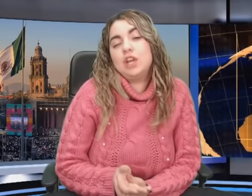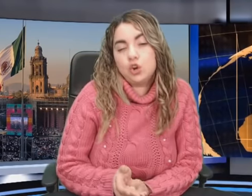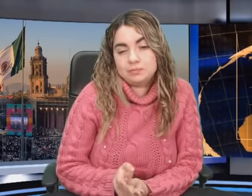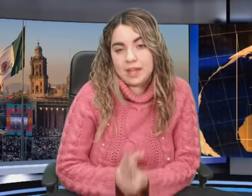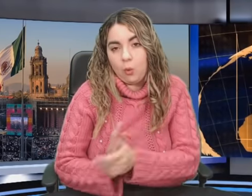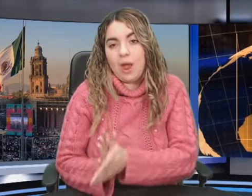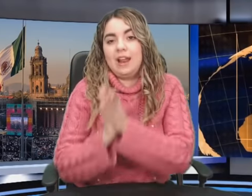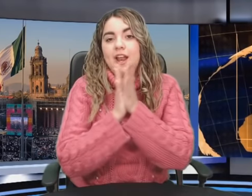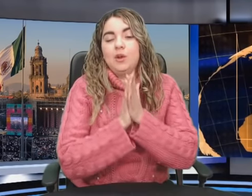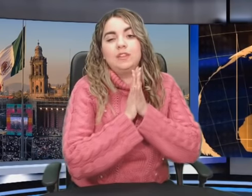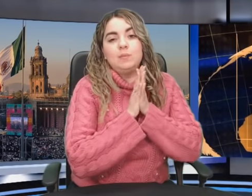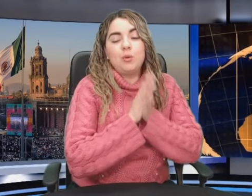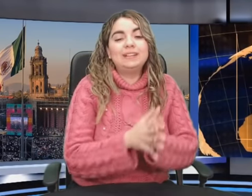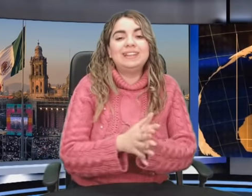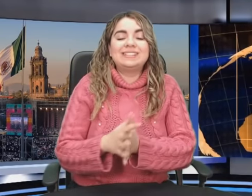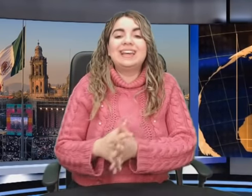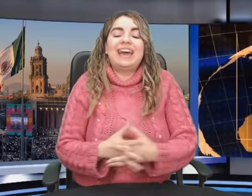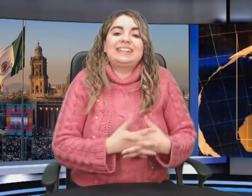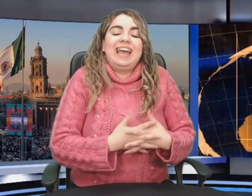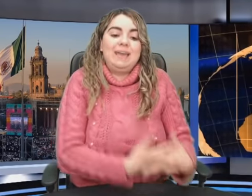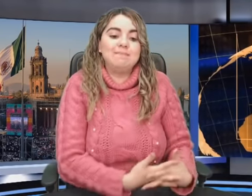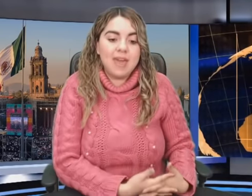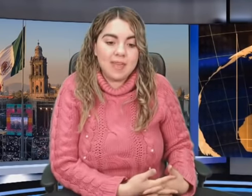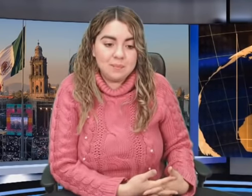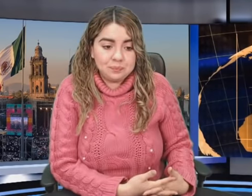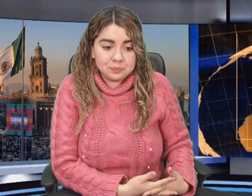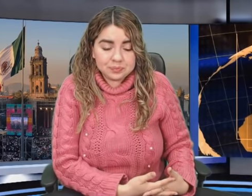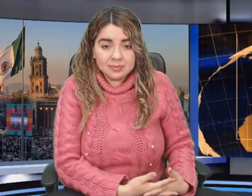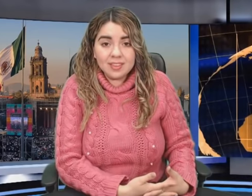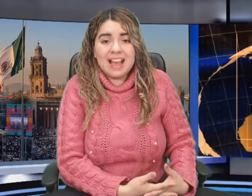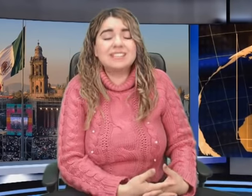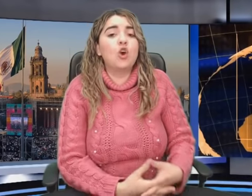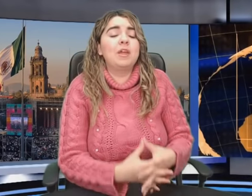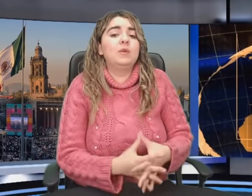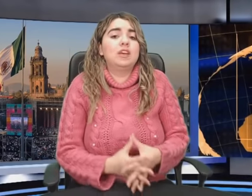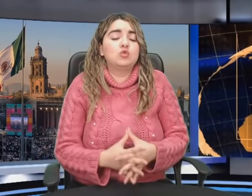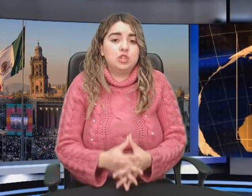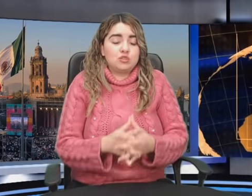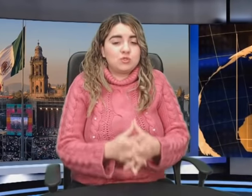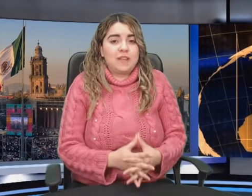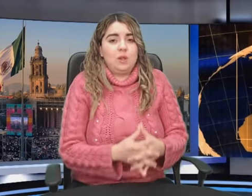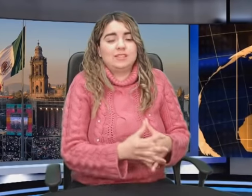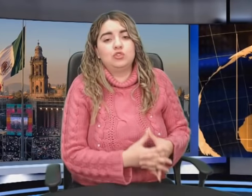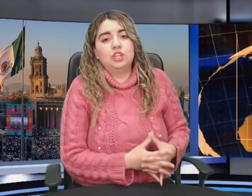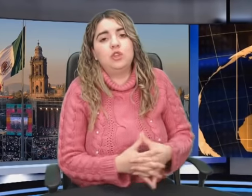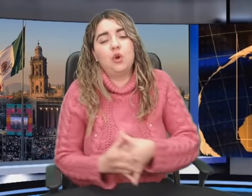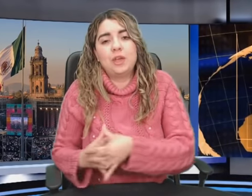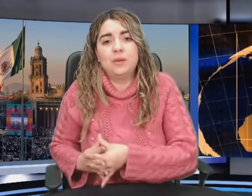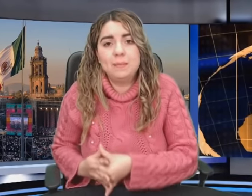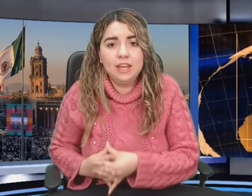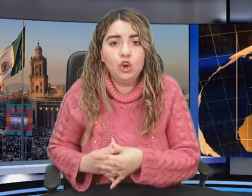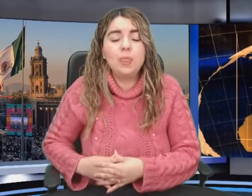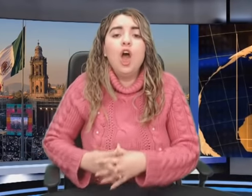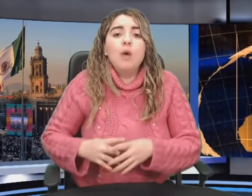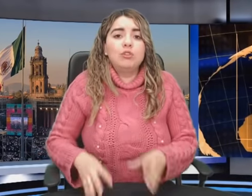público tal cual la nota diplomática, esta carta enviada hacia el gobierno de Estados Unidos, mostrando el descontento del gobierno